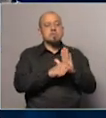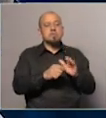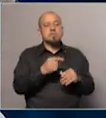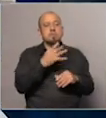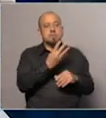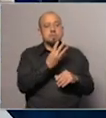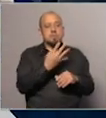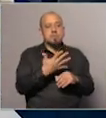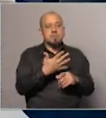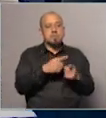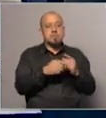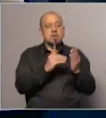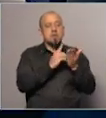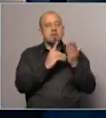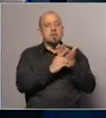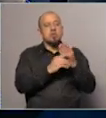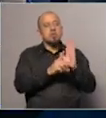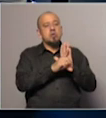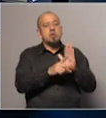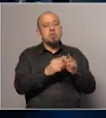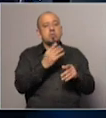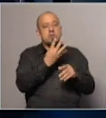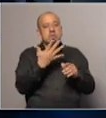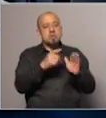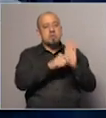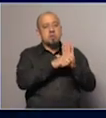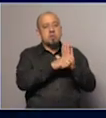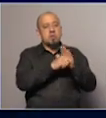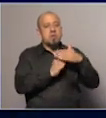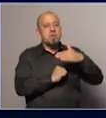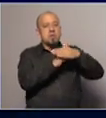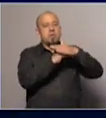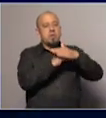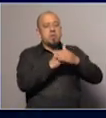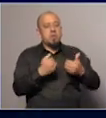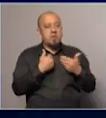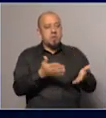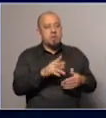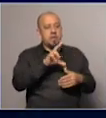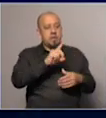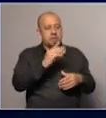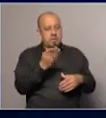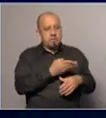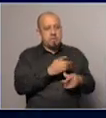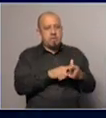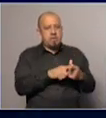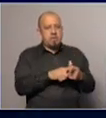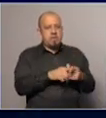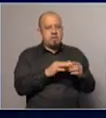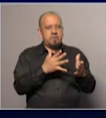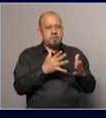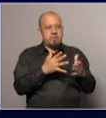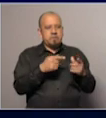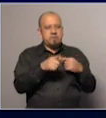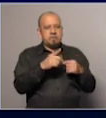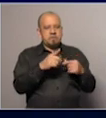del proyecto de ley de presupuesto que tope al subsidio que reciben las cooperativas 30% que considera que